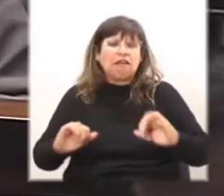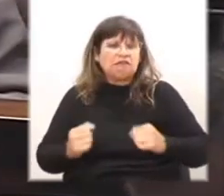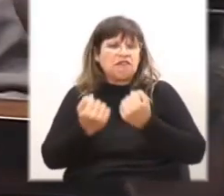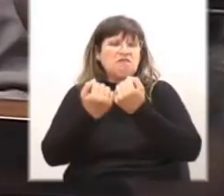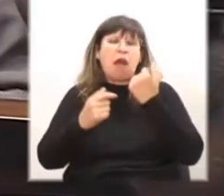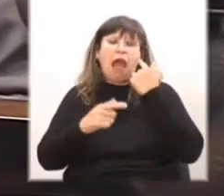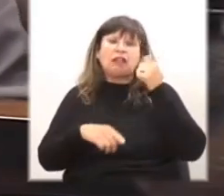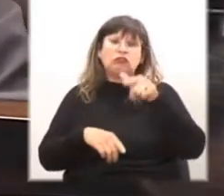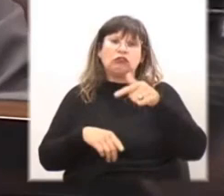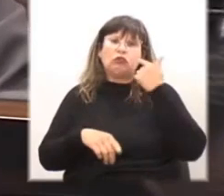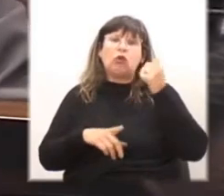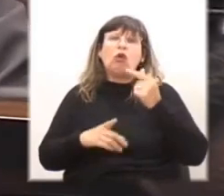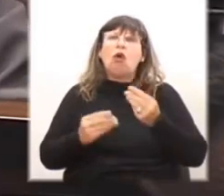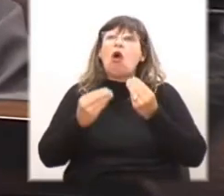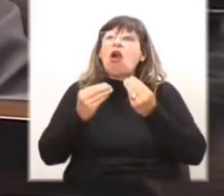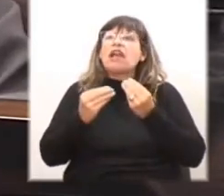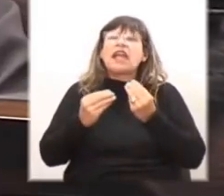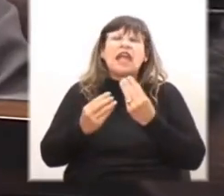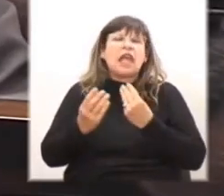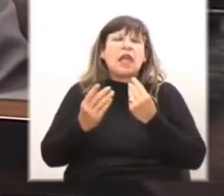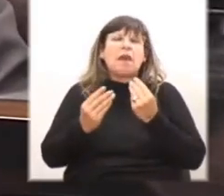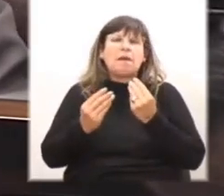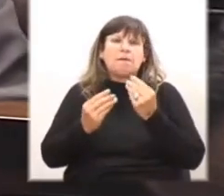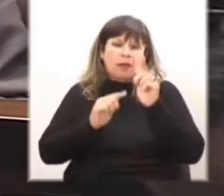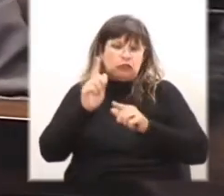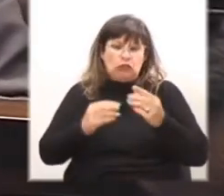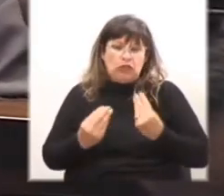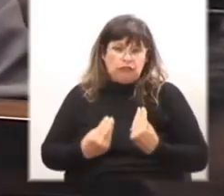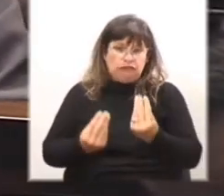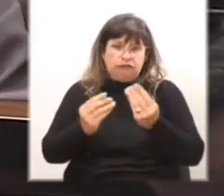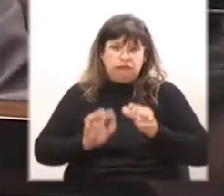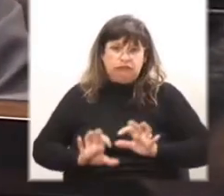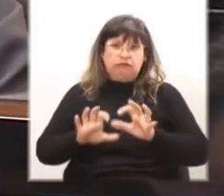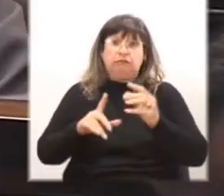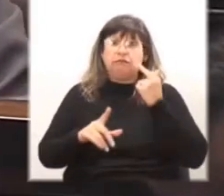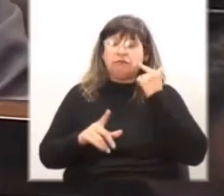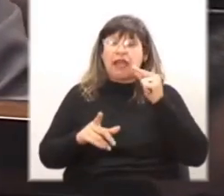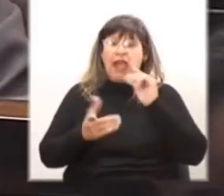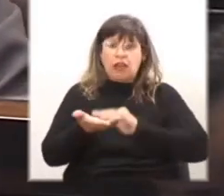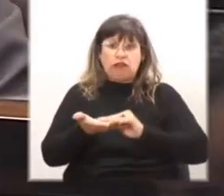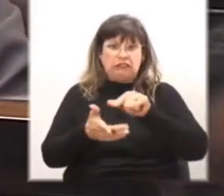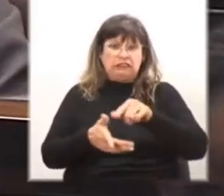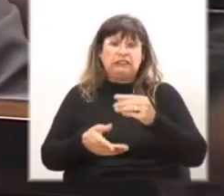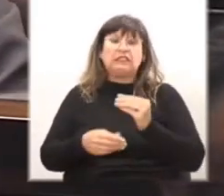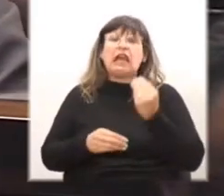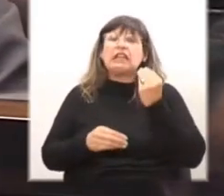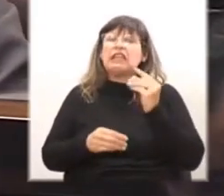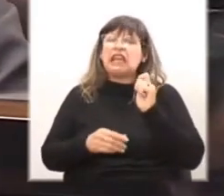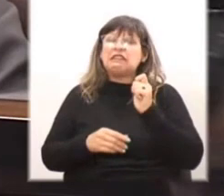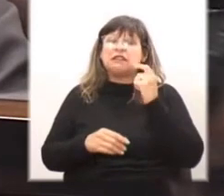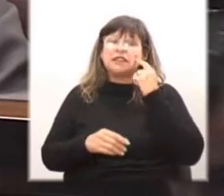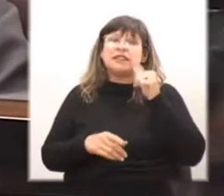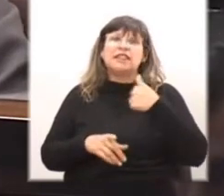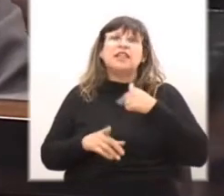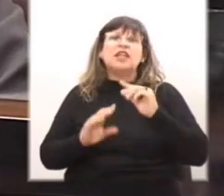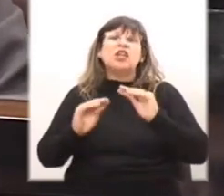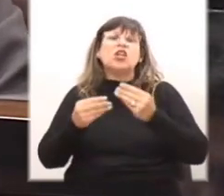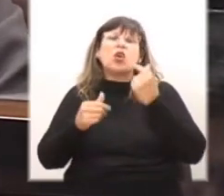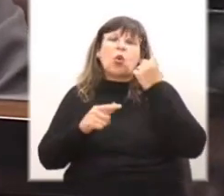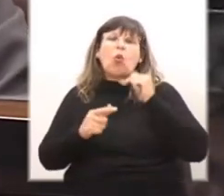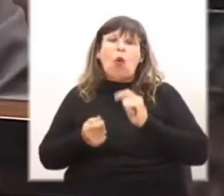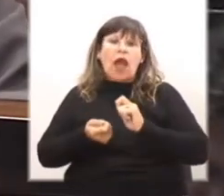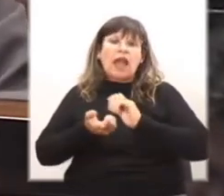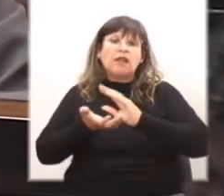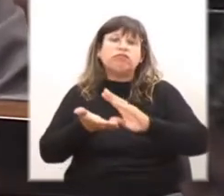funcionarios están vinculados a esas oficinas, cómo se procesan las solicitudes y cuáles son los criterios para otorgar